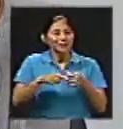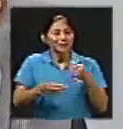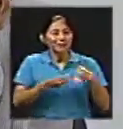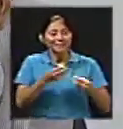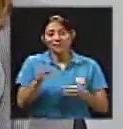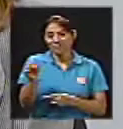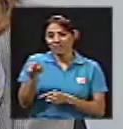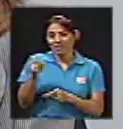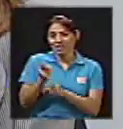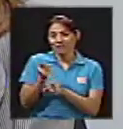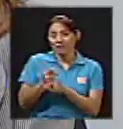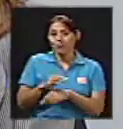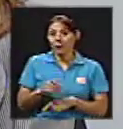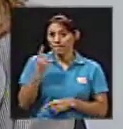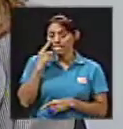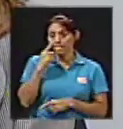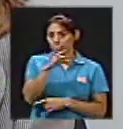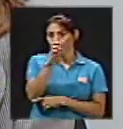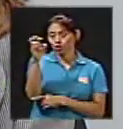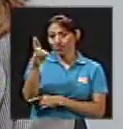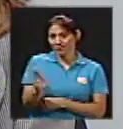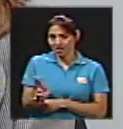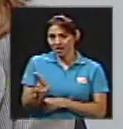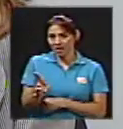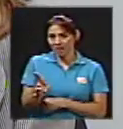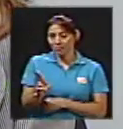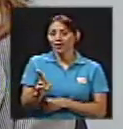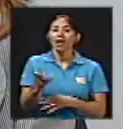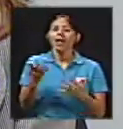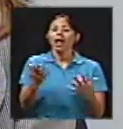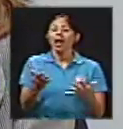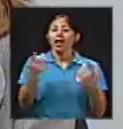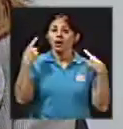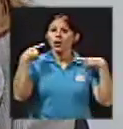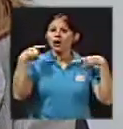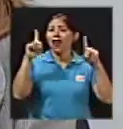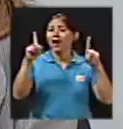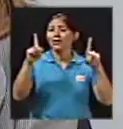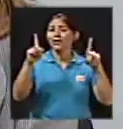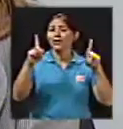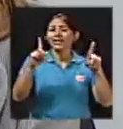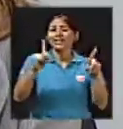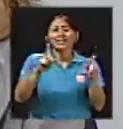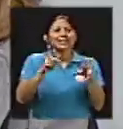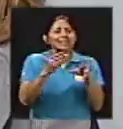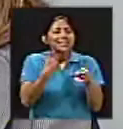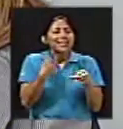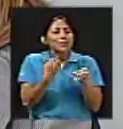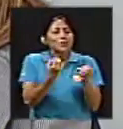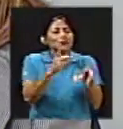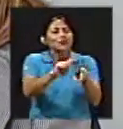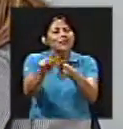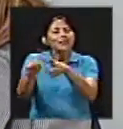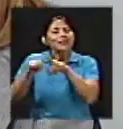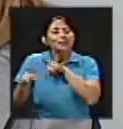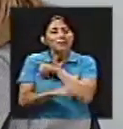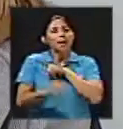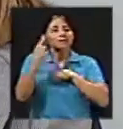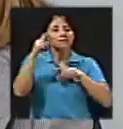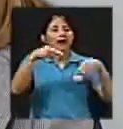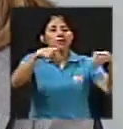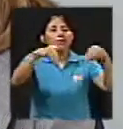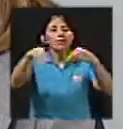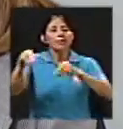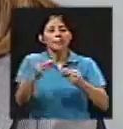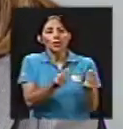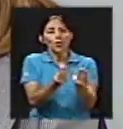así. Mire, Costa Rica ha logrado diversificar mucho los mercados de destino a sus exportaciones. En este momento,